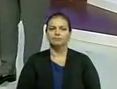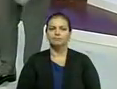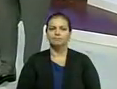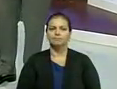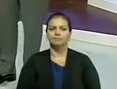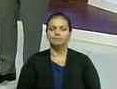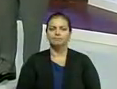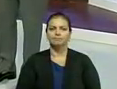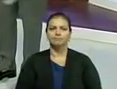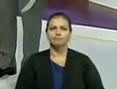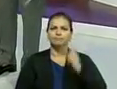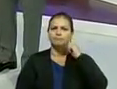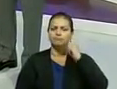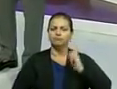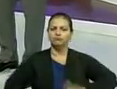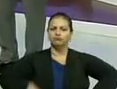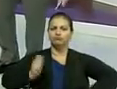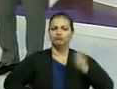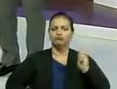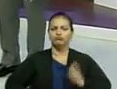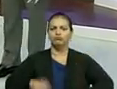Combate, la Ford Chino de combate.